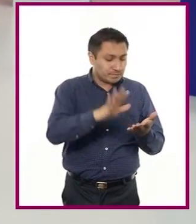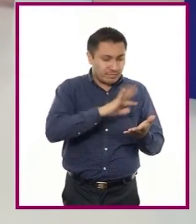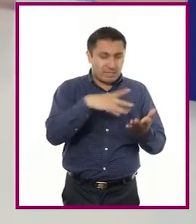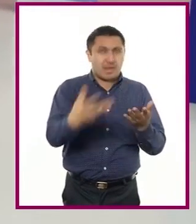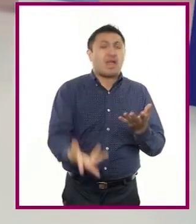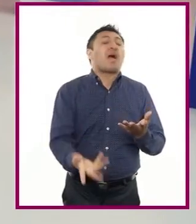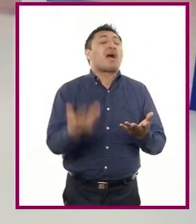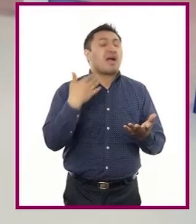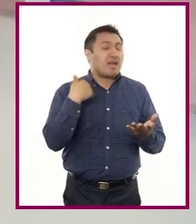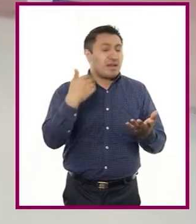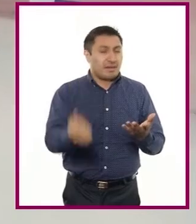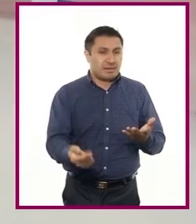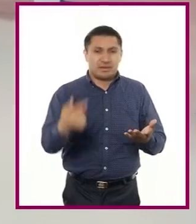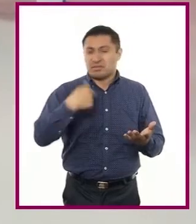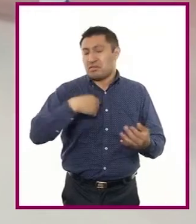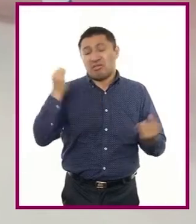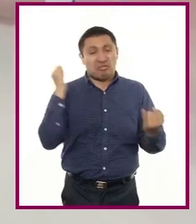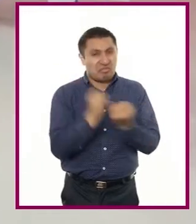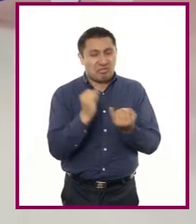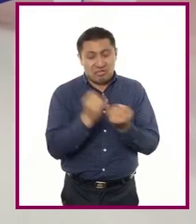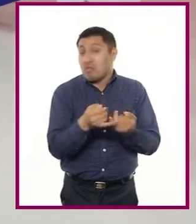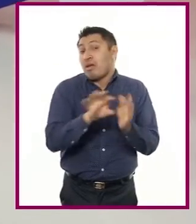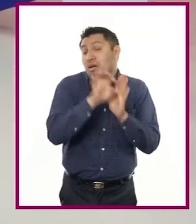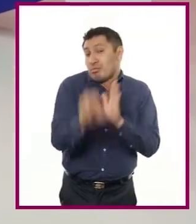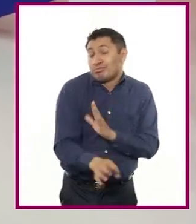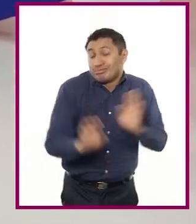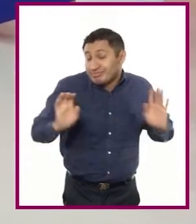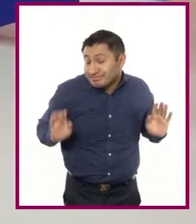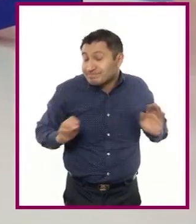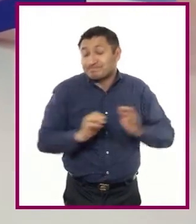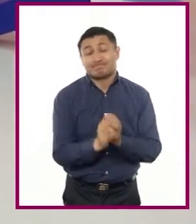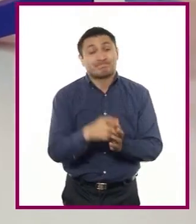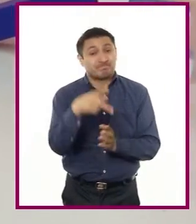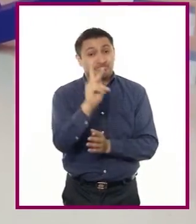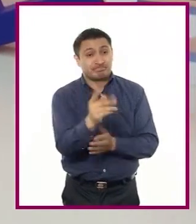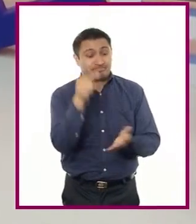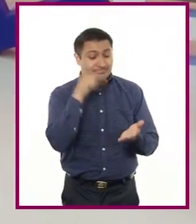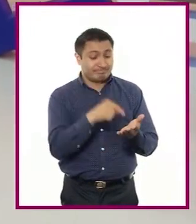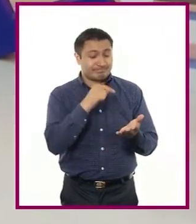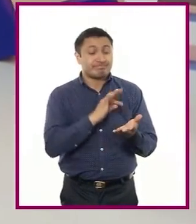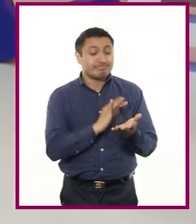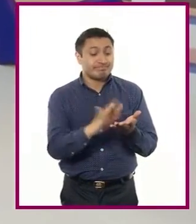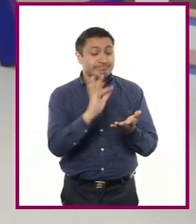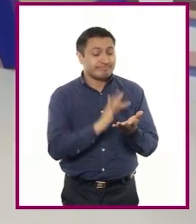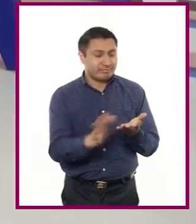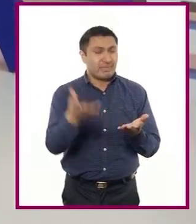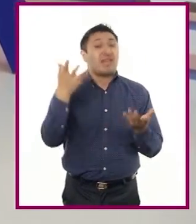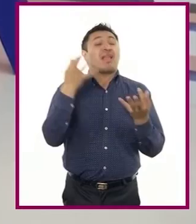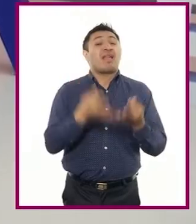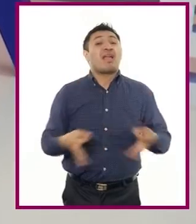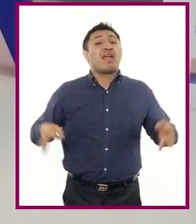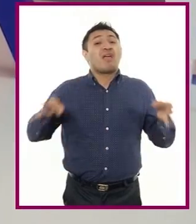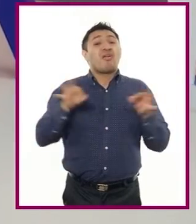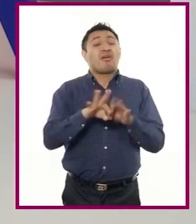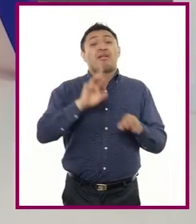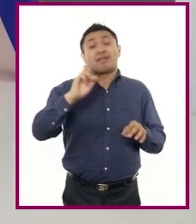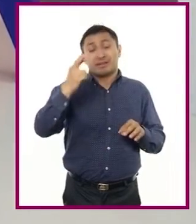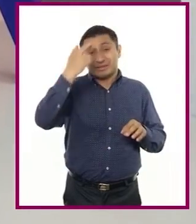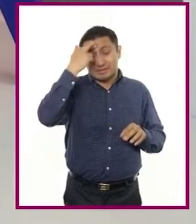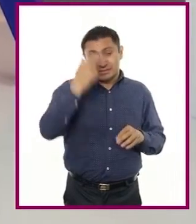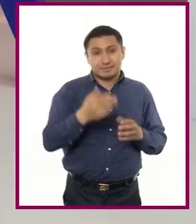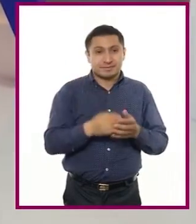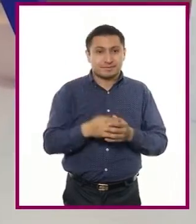particular. Sin embargo, es aquí donde cabe hacer esta puntualización. El nivel